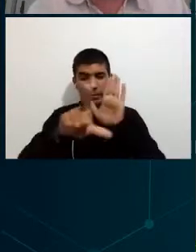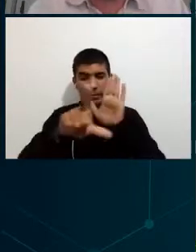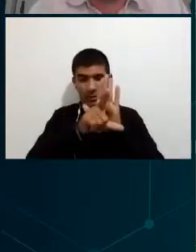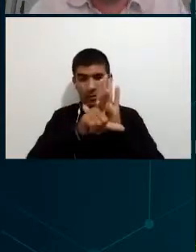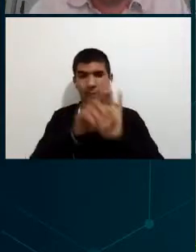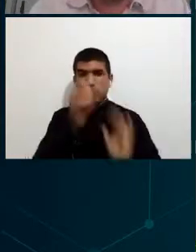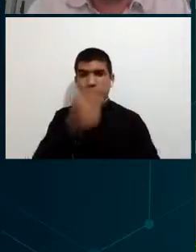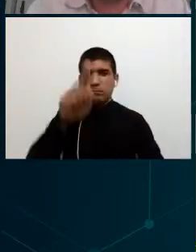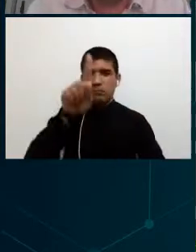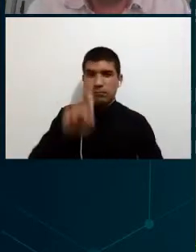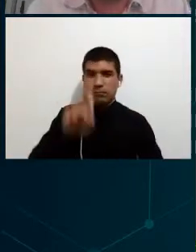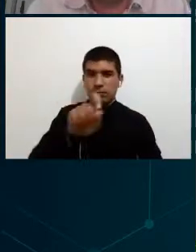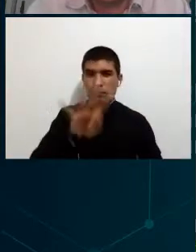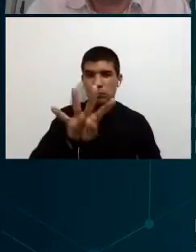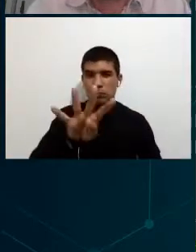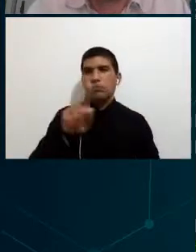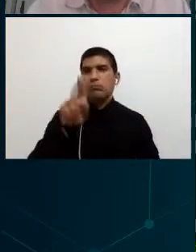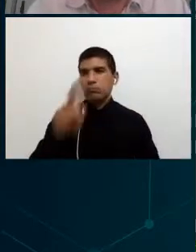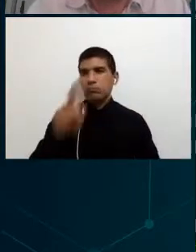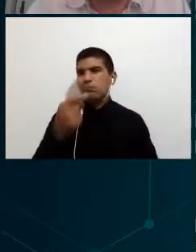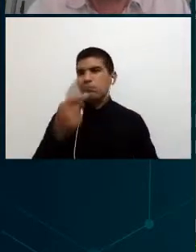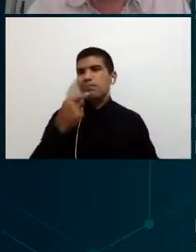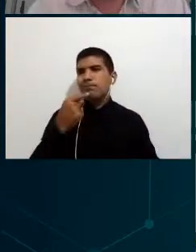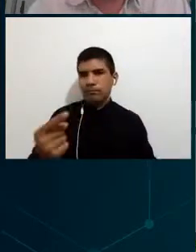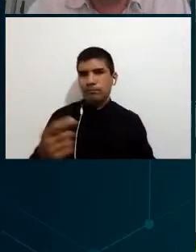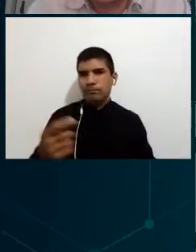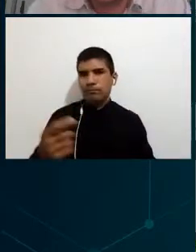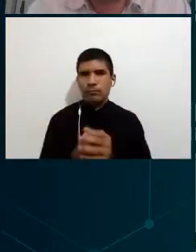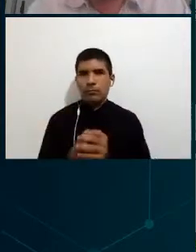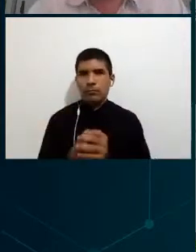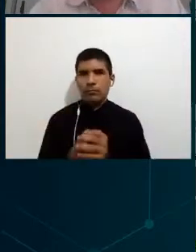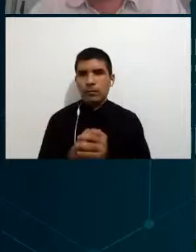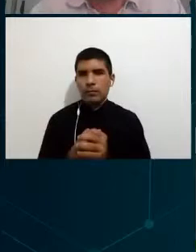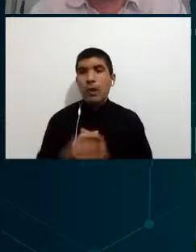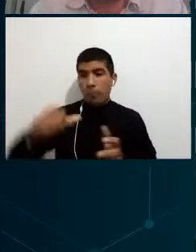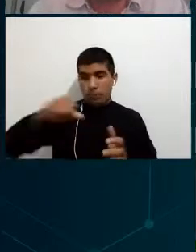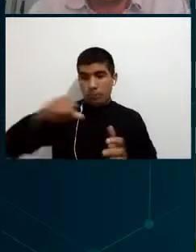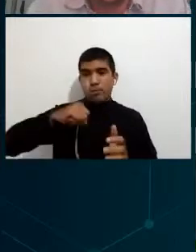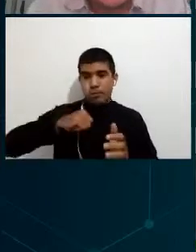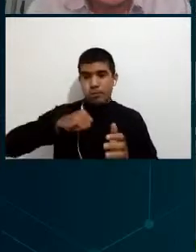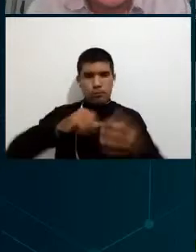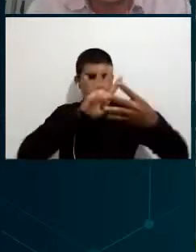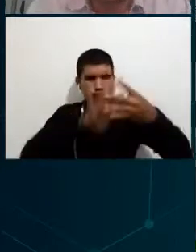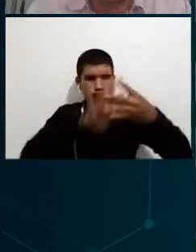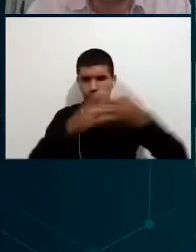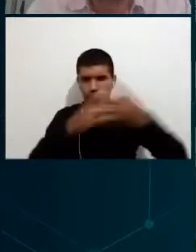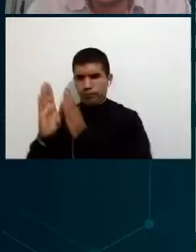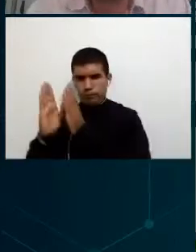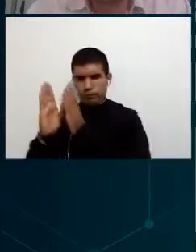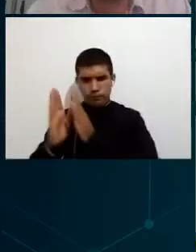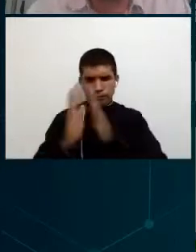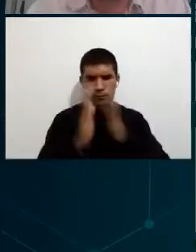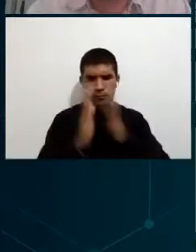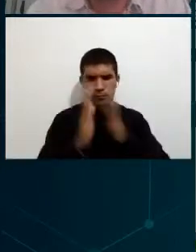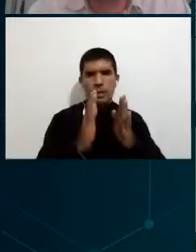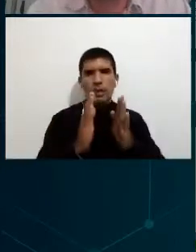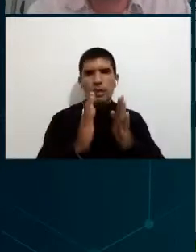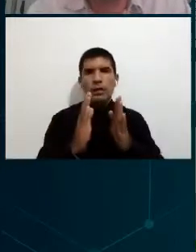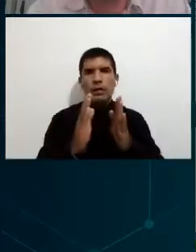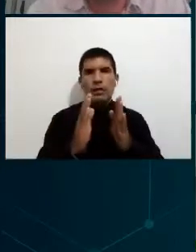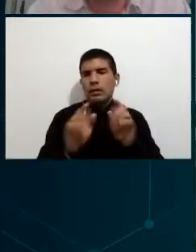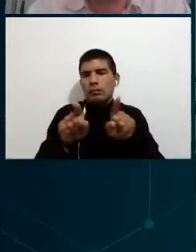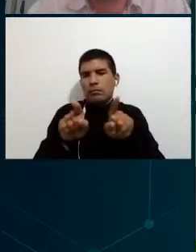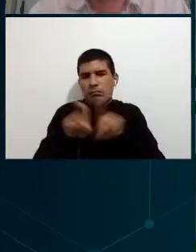vea, cuando usted tenga un esquema de corriente diferencial de línea, la latencia del canal debe ser máximo de